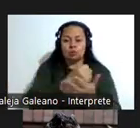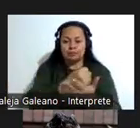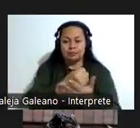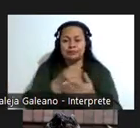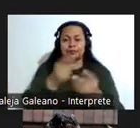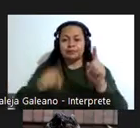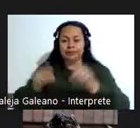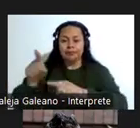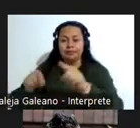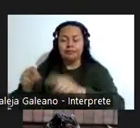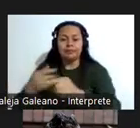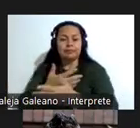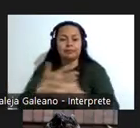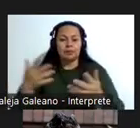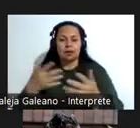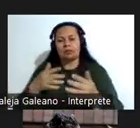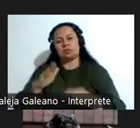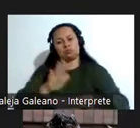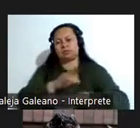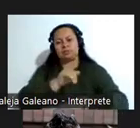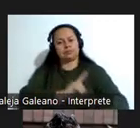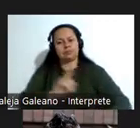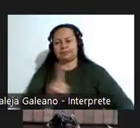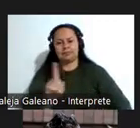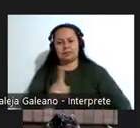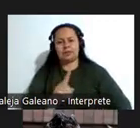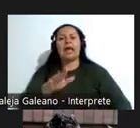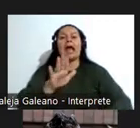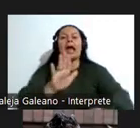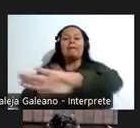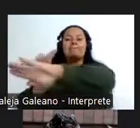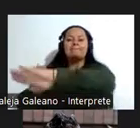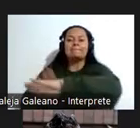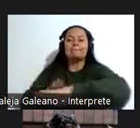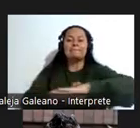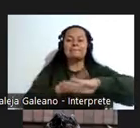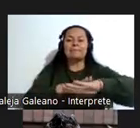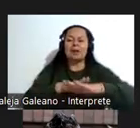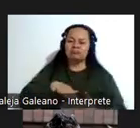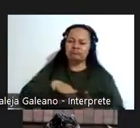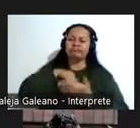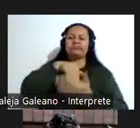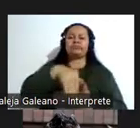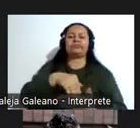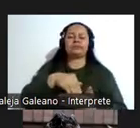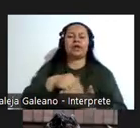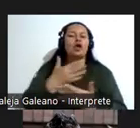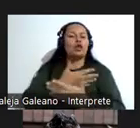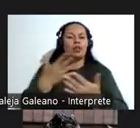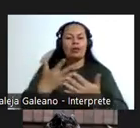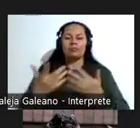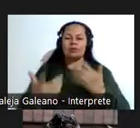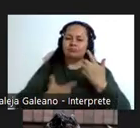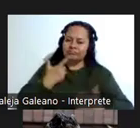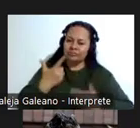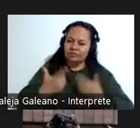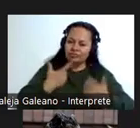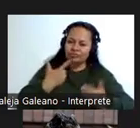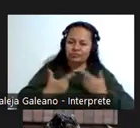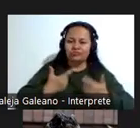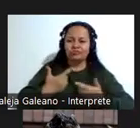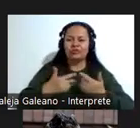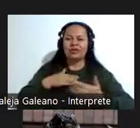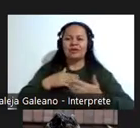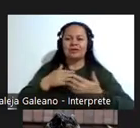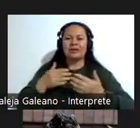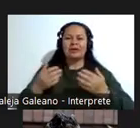esa tampoco es mi intención. Es hacer un llamado a la resistencia que implica habitar y potenciar la existencia